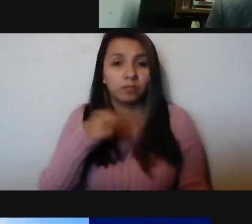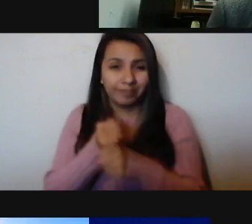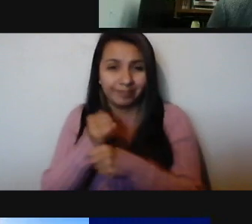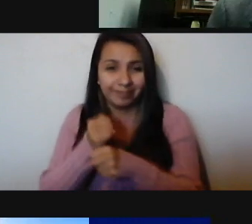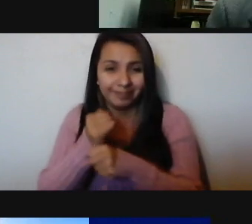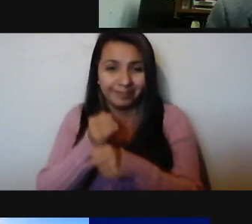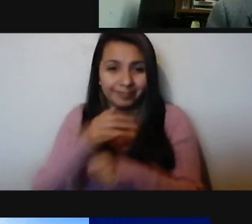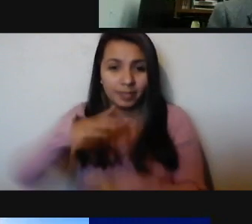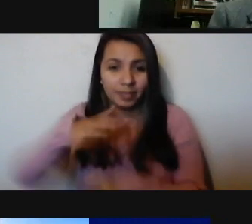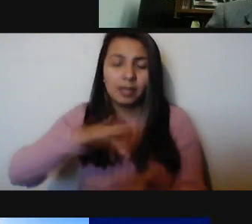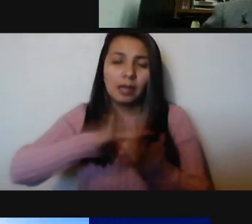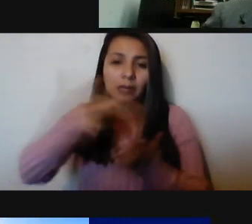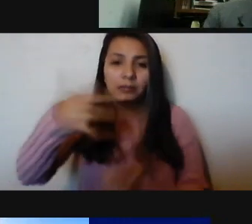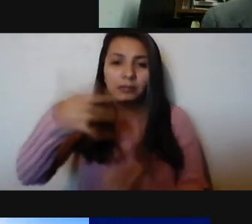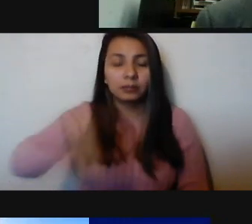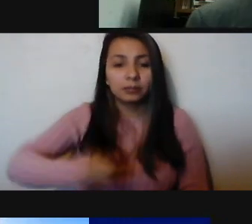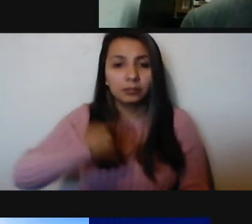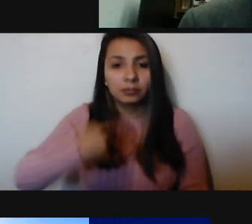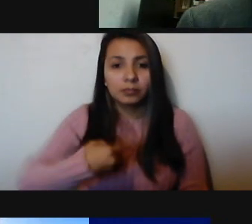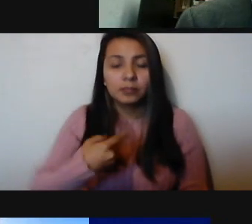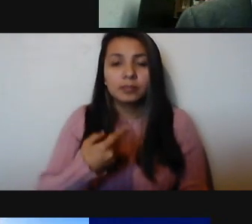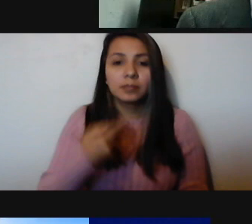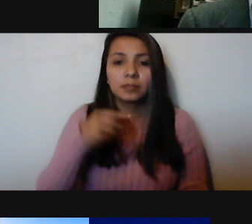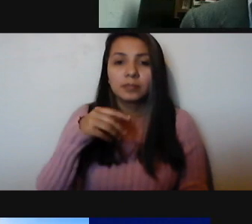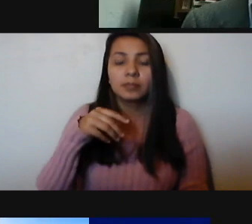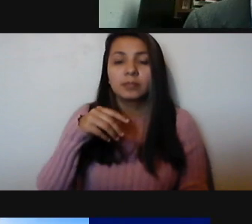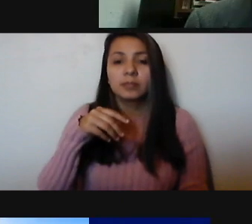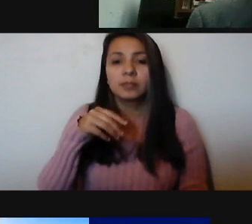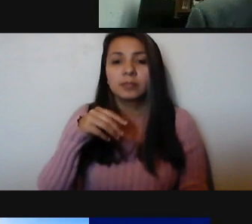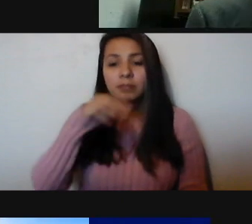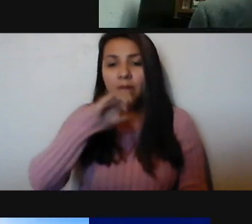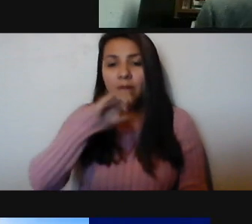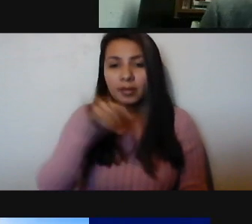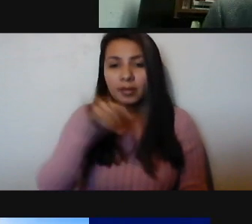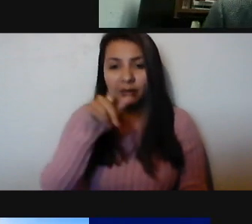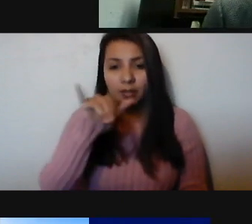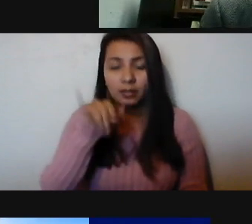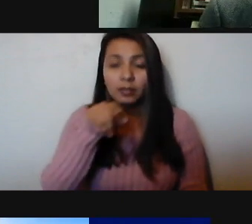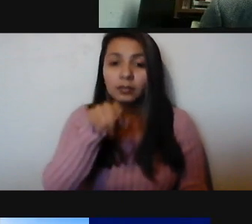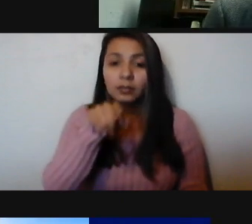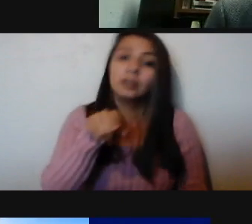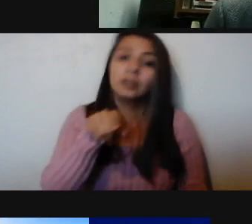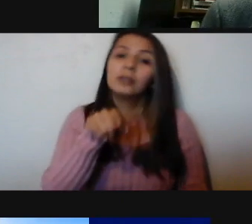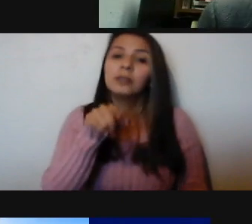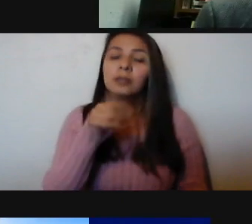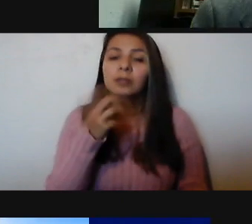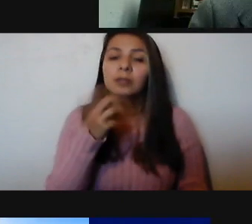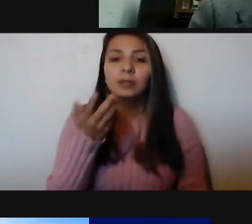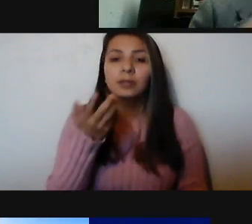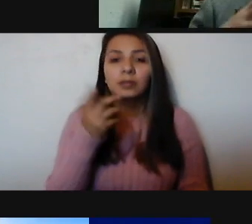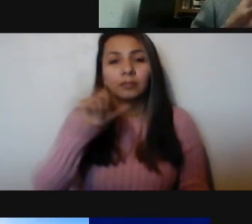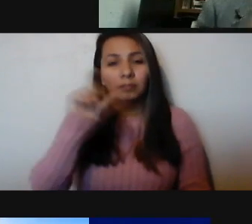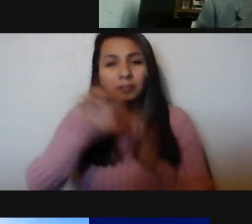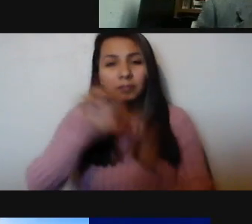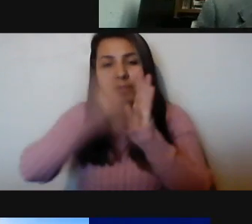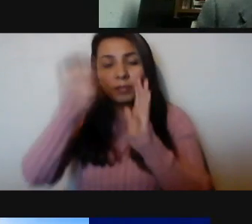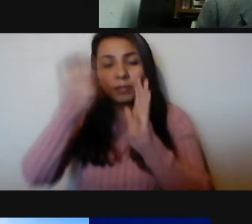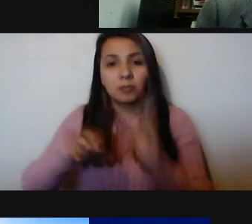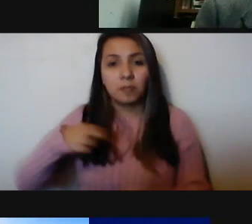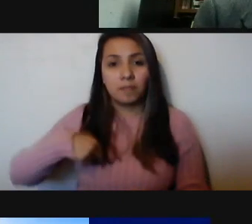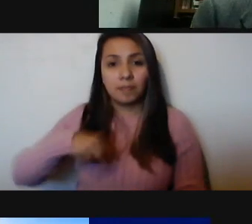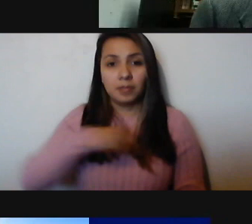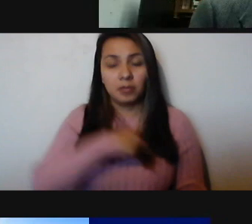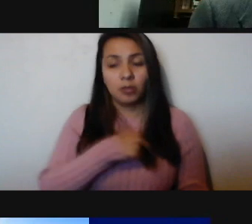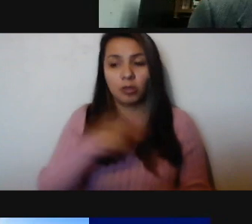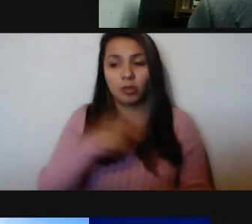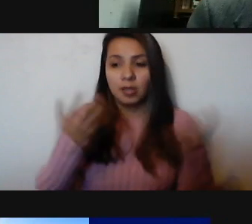Pues lo que nosotros vemos en nuestros experimentos, por ejemplo, gracias por la pregunta, Mestli. Lo que nosotros vemos